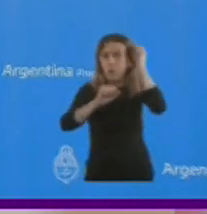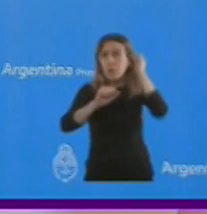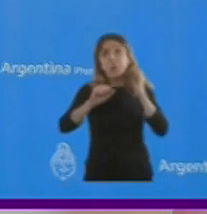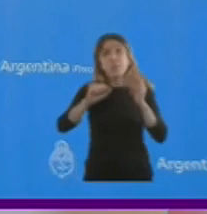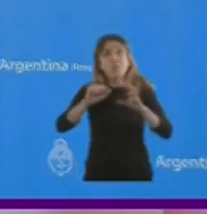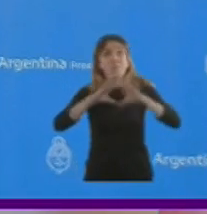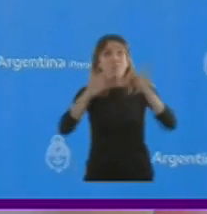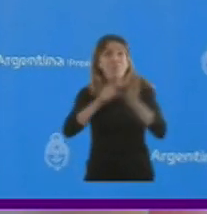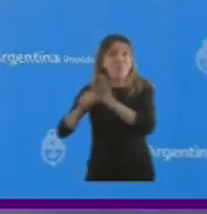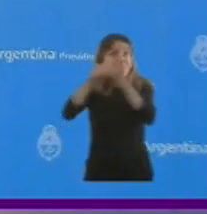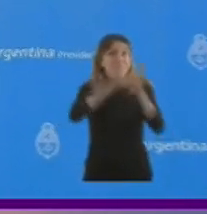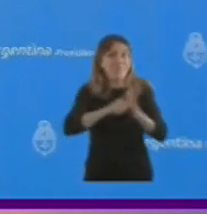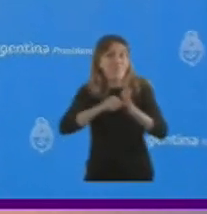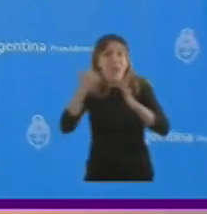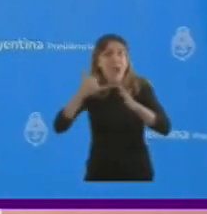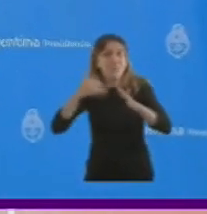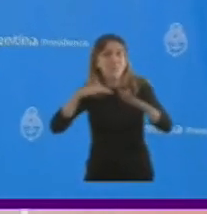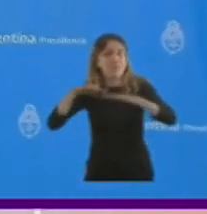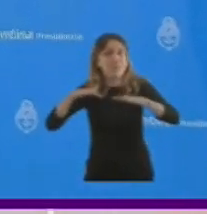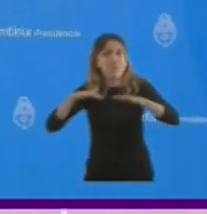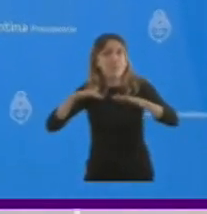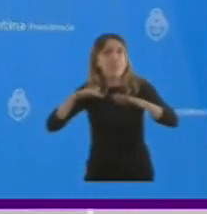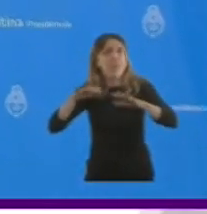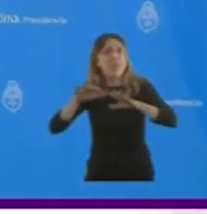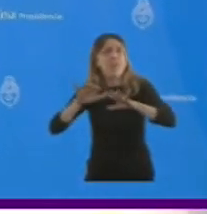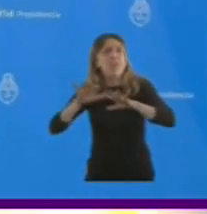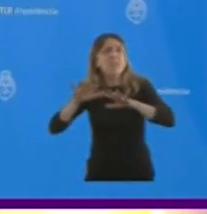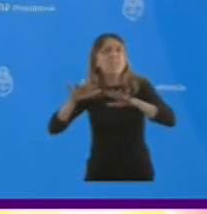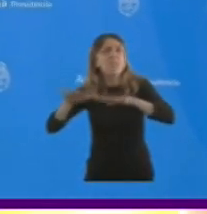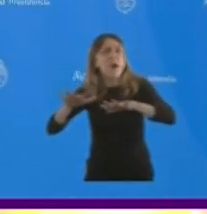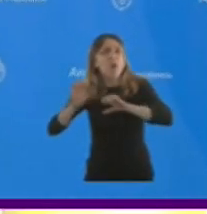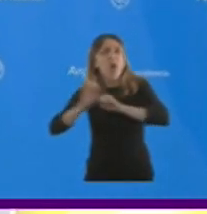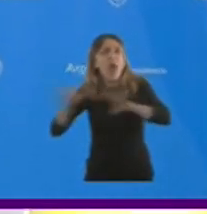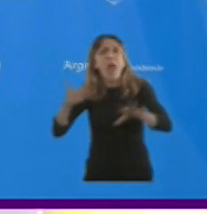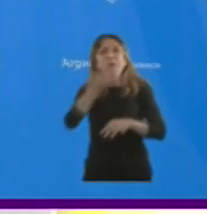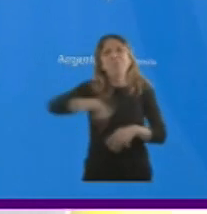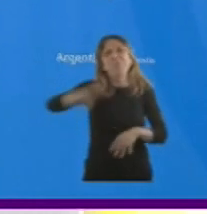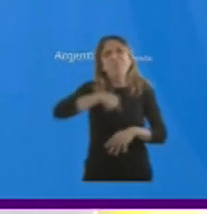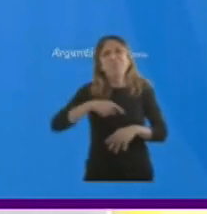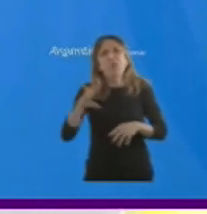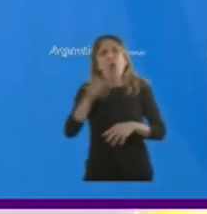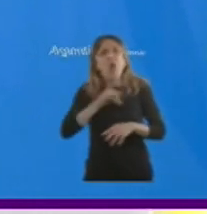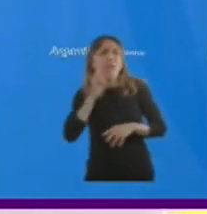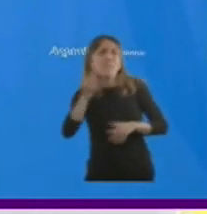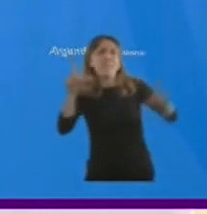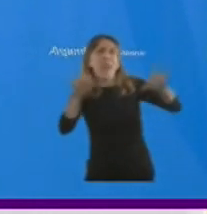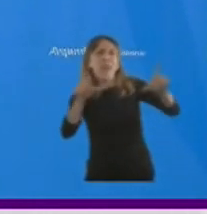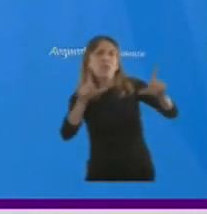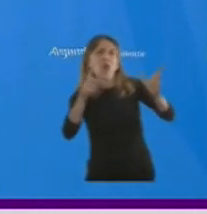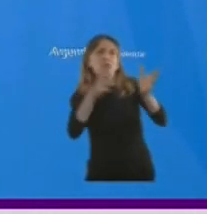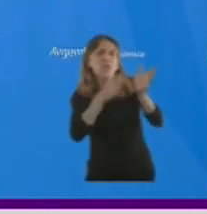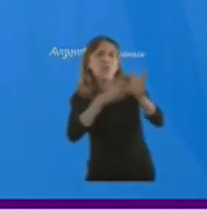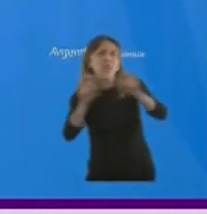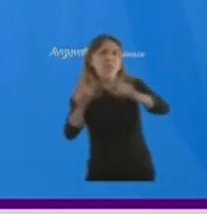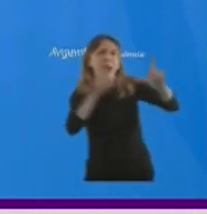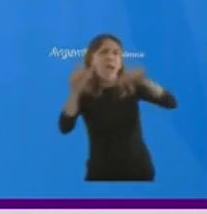puede firmar la chequera mente y hay un momento muy convulsionado dentro a marte